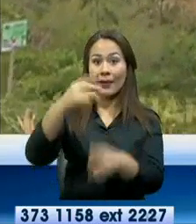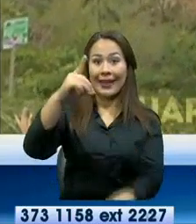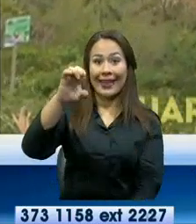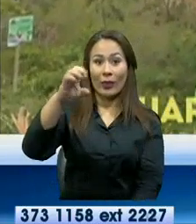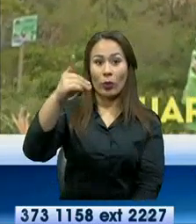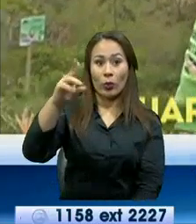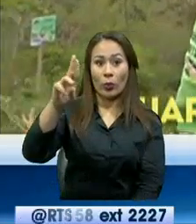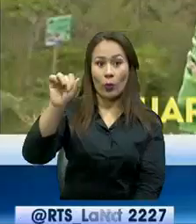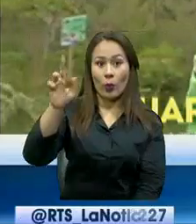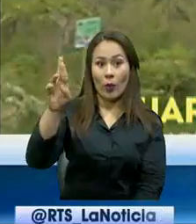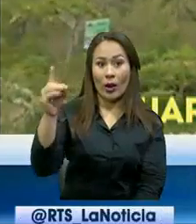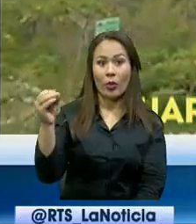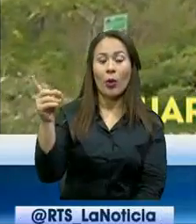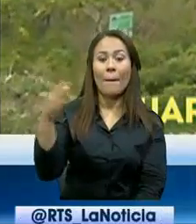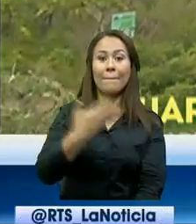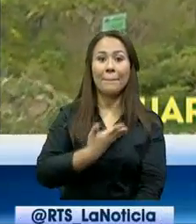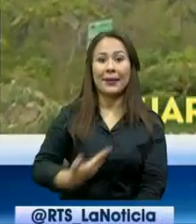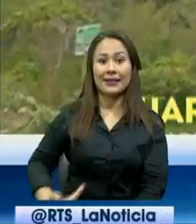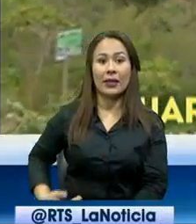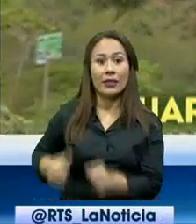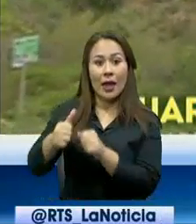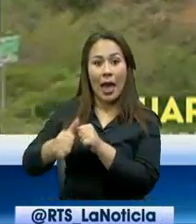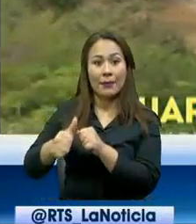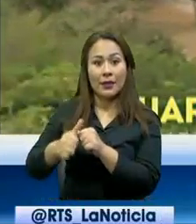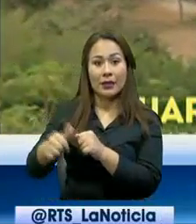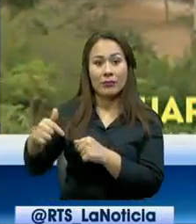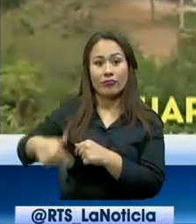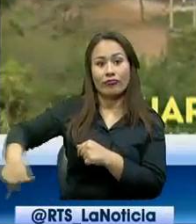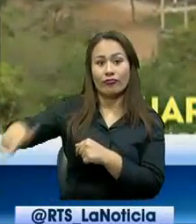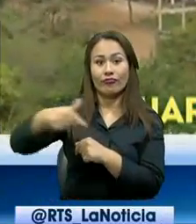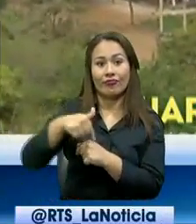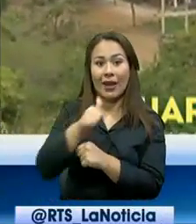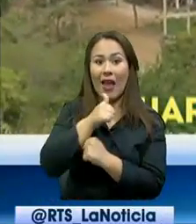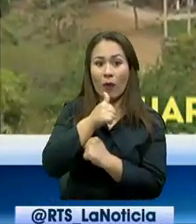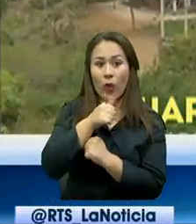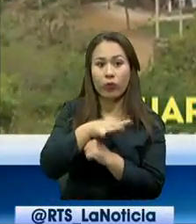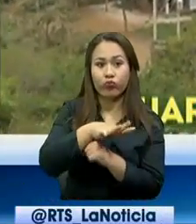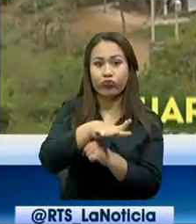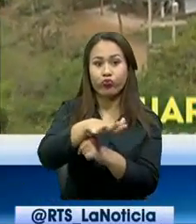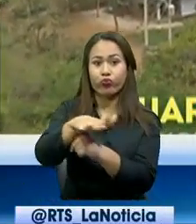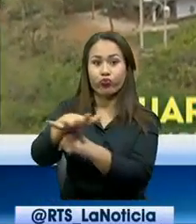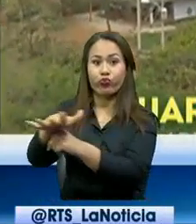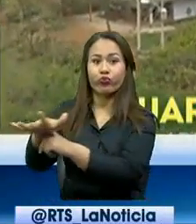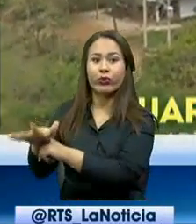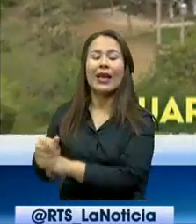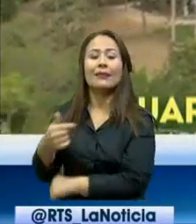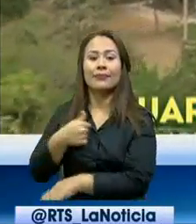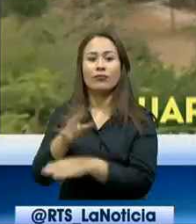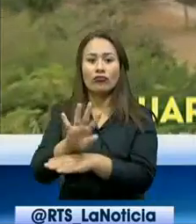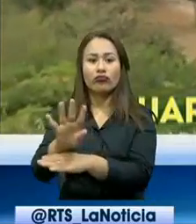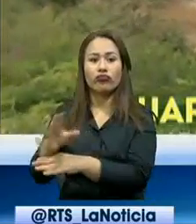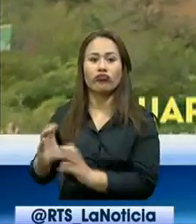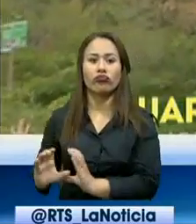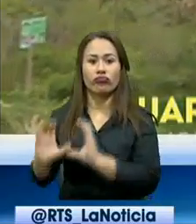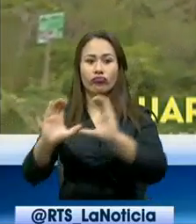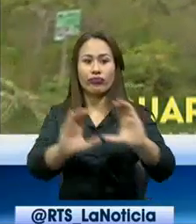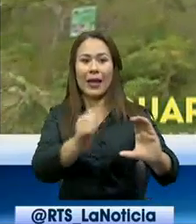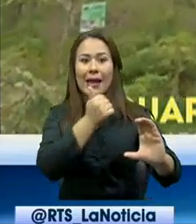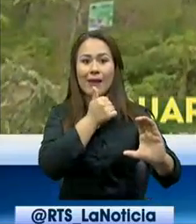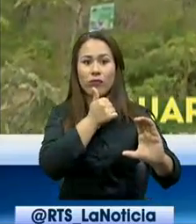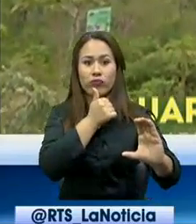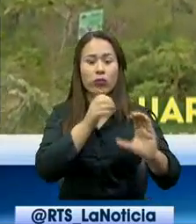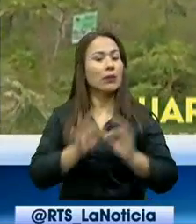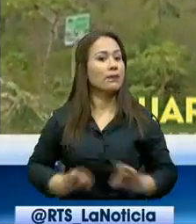Tigrero, presidente de la Junta Administradora del Sistema Regional de Agua Potable Olón, quien distribuye el servicio más importante, el